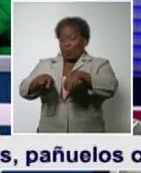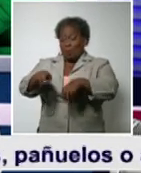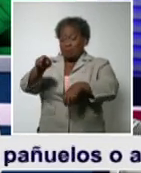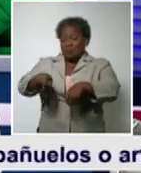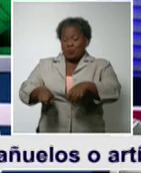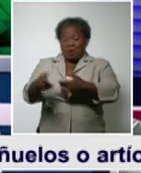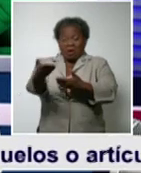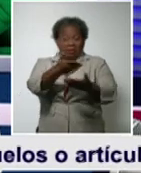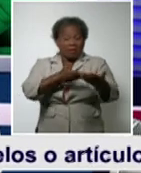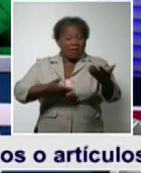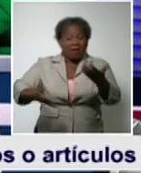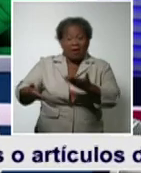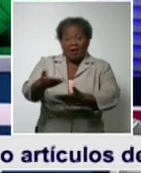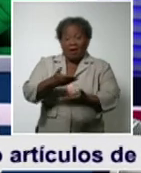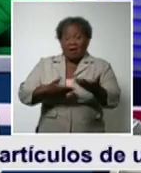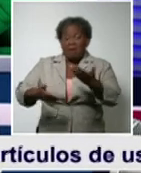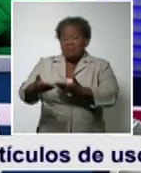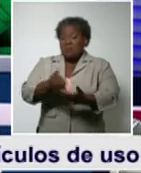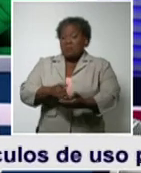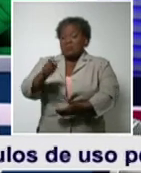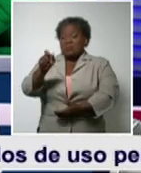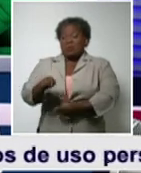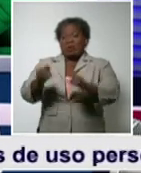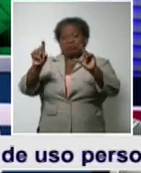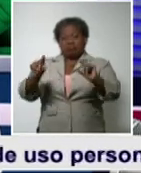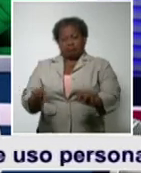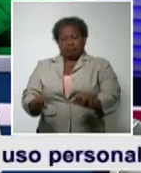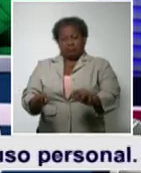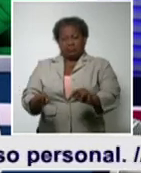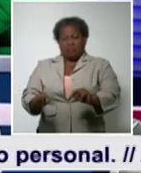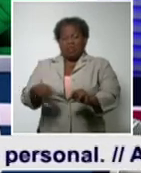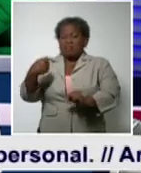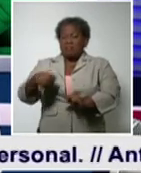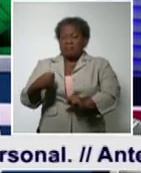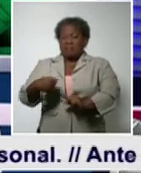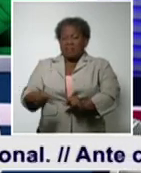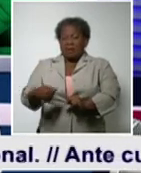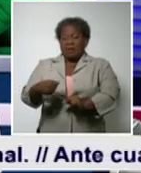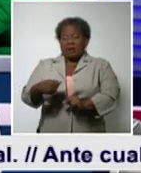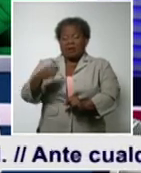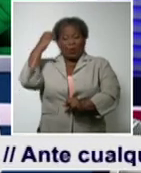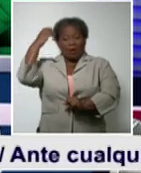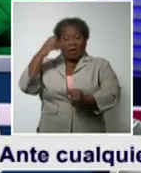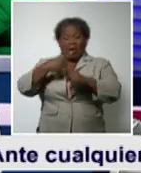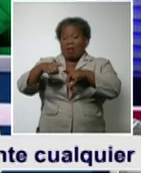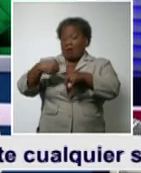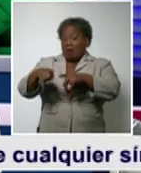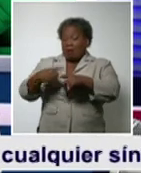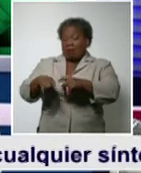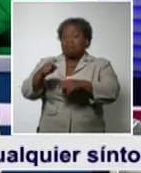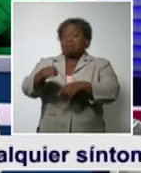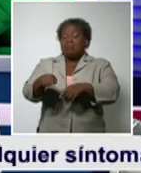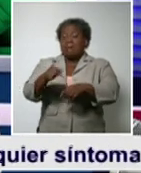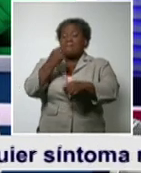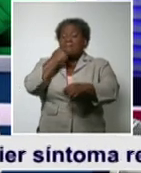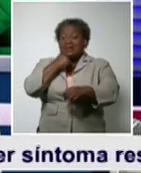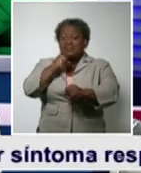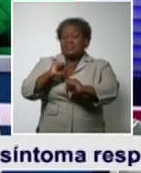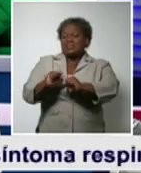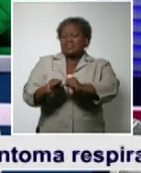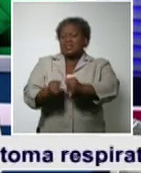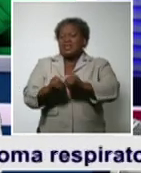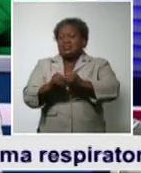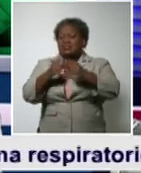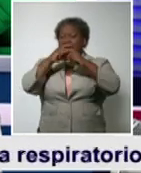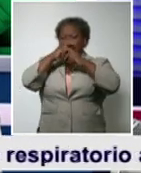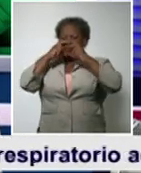las personas, y de cada vez más exigencia en cuanto al uso del nasobuco, el